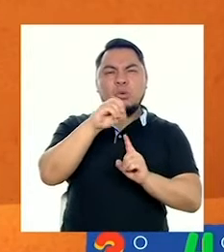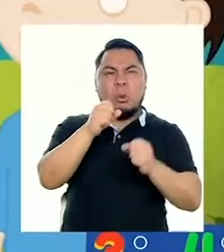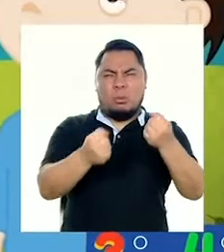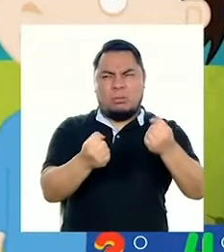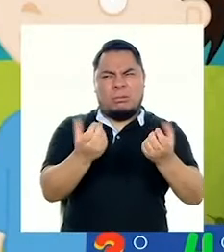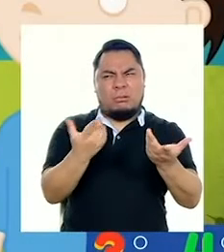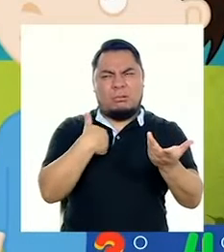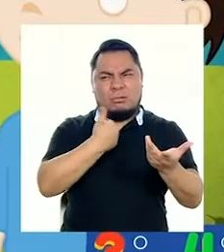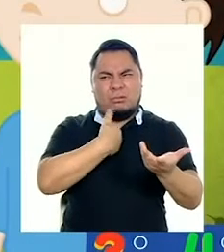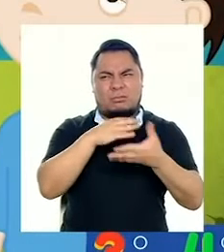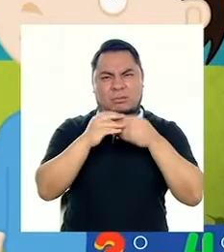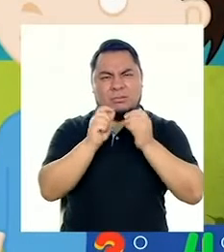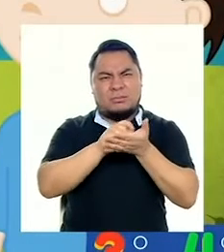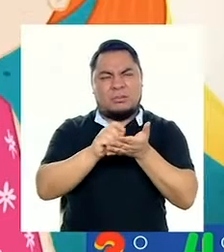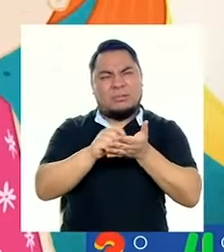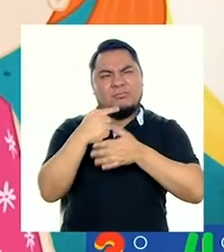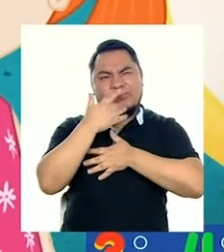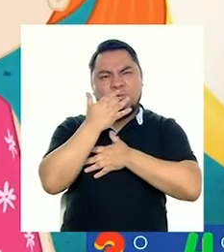Autobiografía.